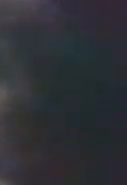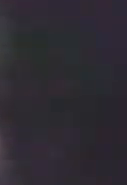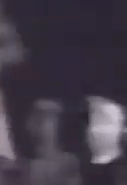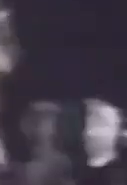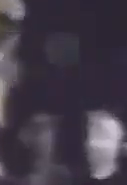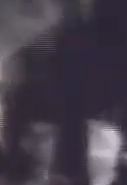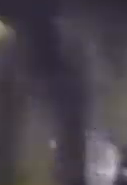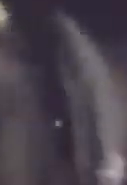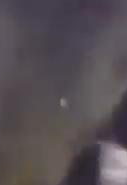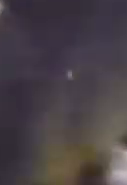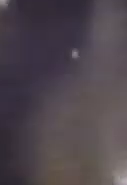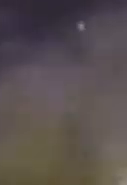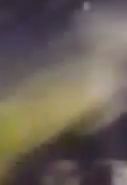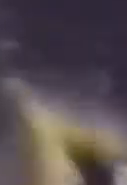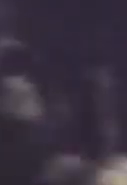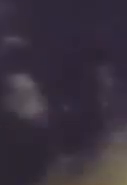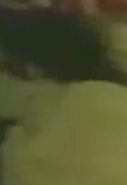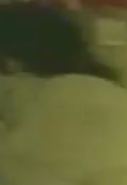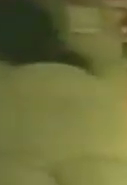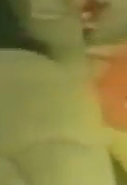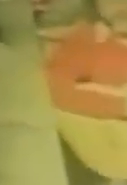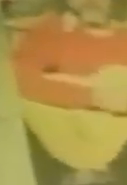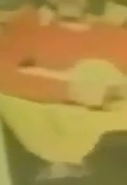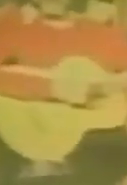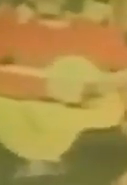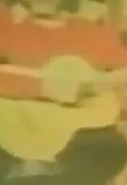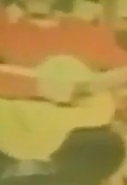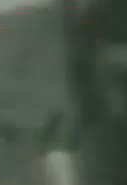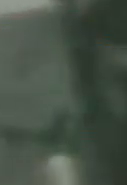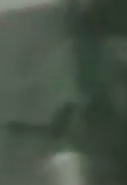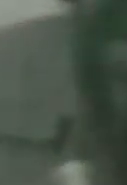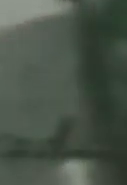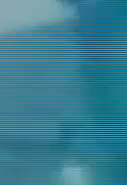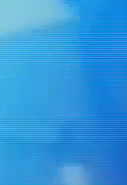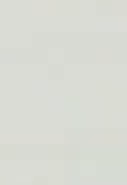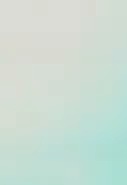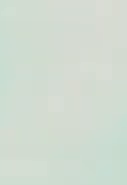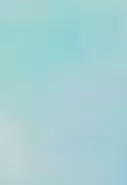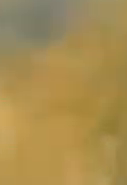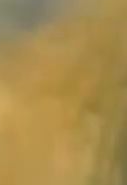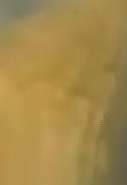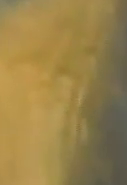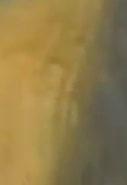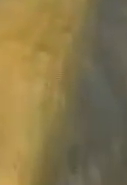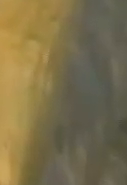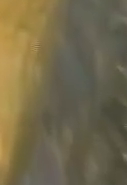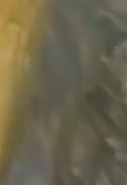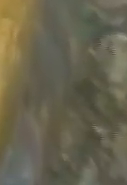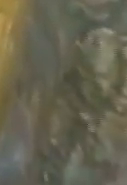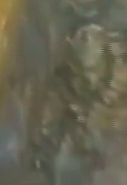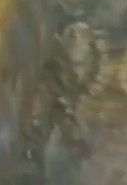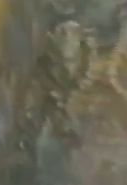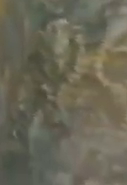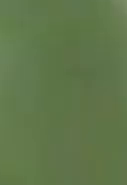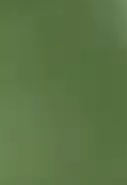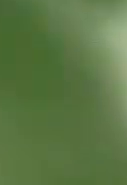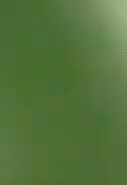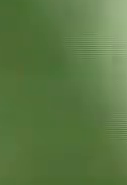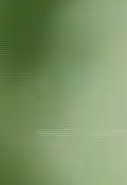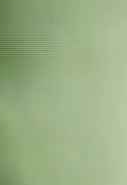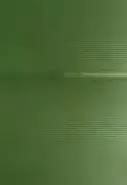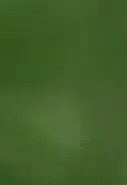Alí se convirtió en un pueblo que hoy canta, lucha, ama, ríe y construye y